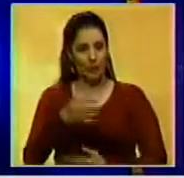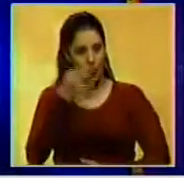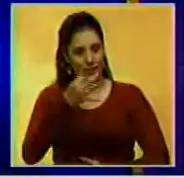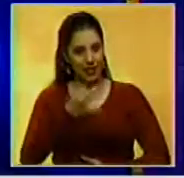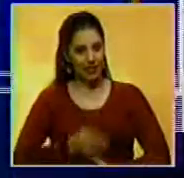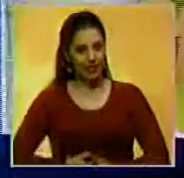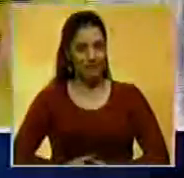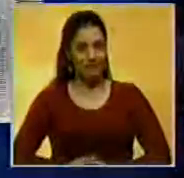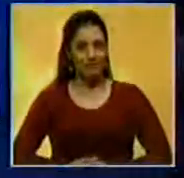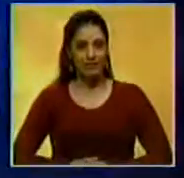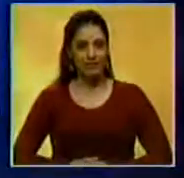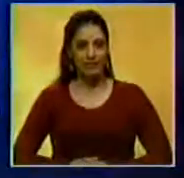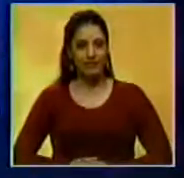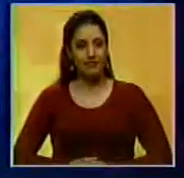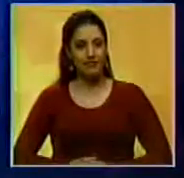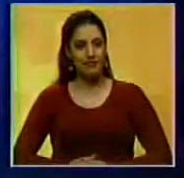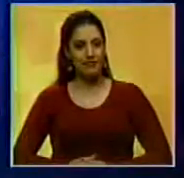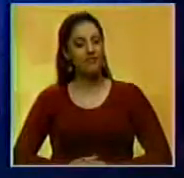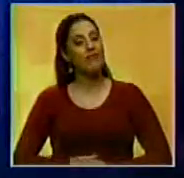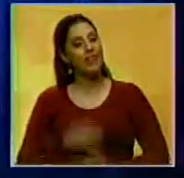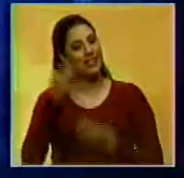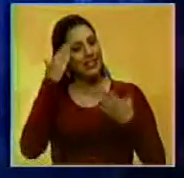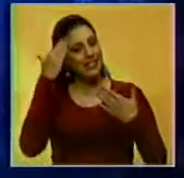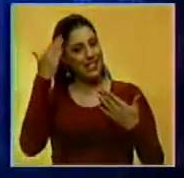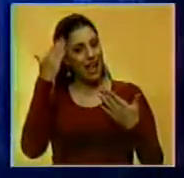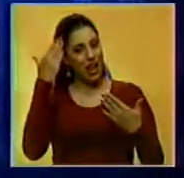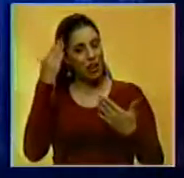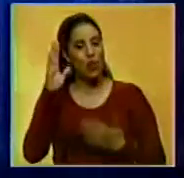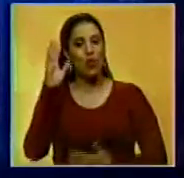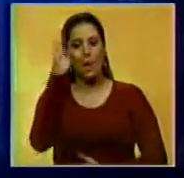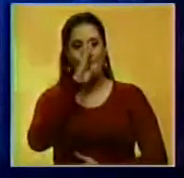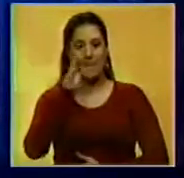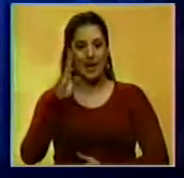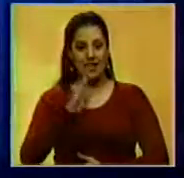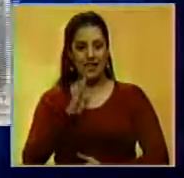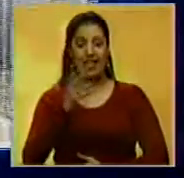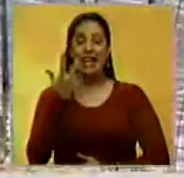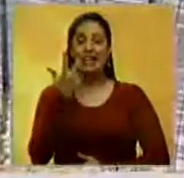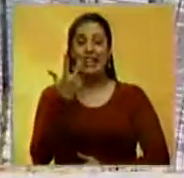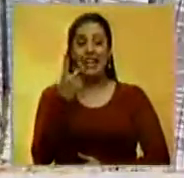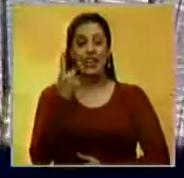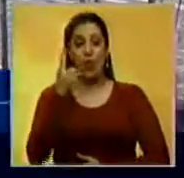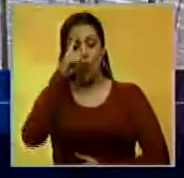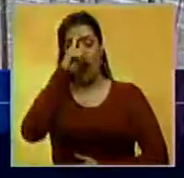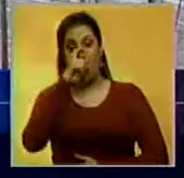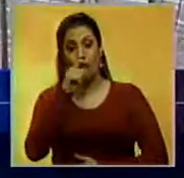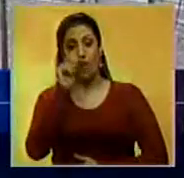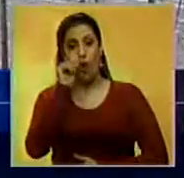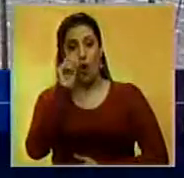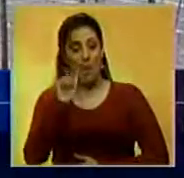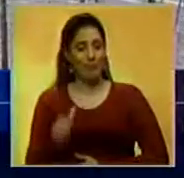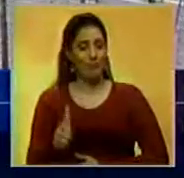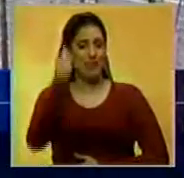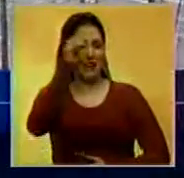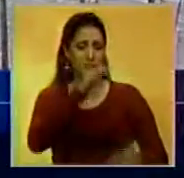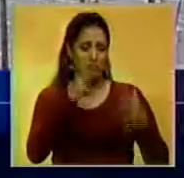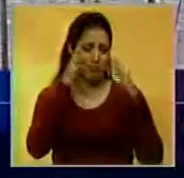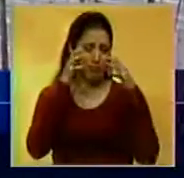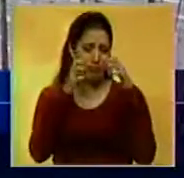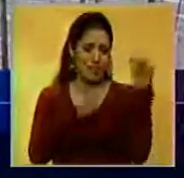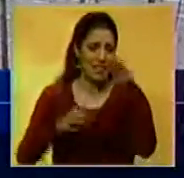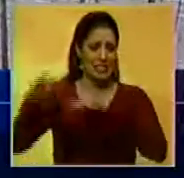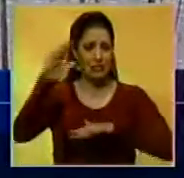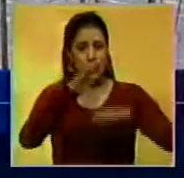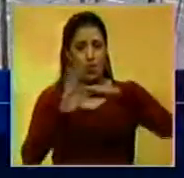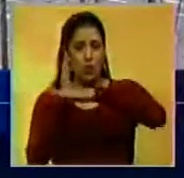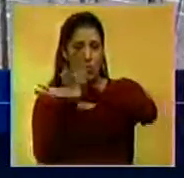buenas tardes. Un saludo desde Río de Janeiro. A los 31 años de edad, el mayor atleta olímpico de la historia